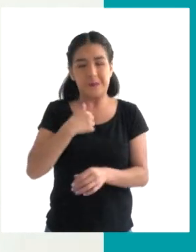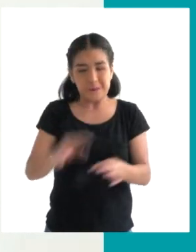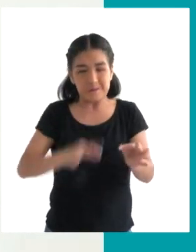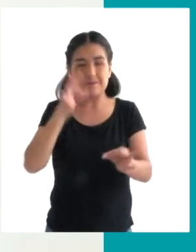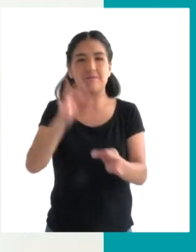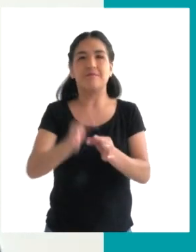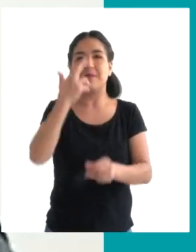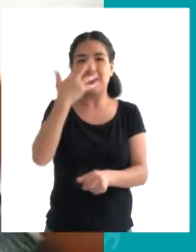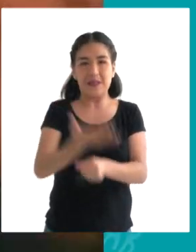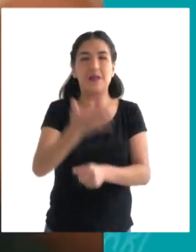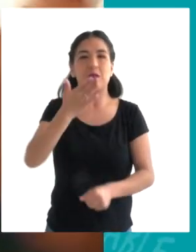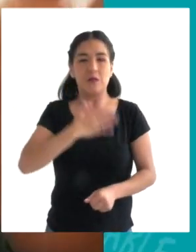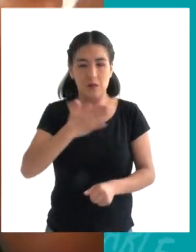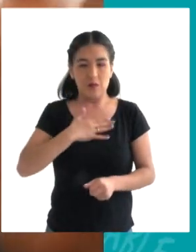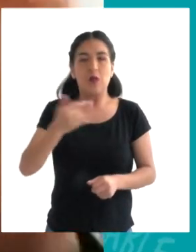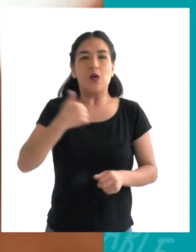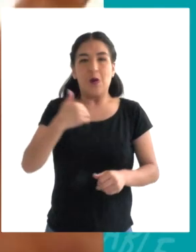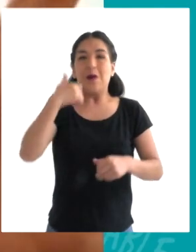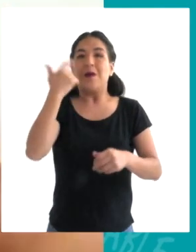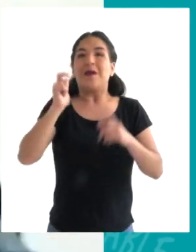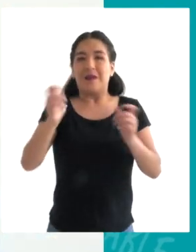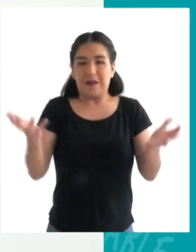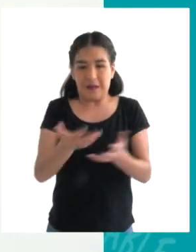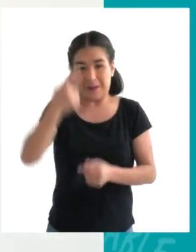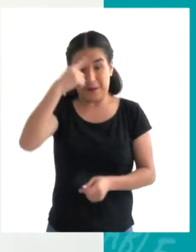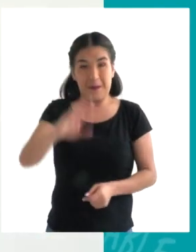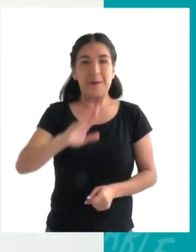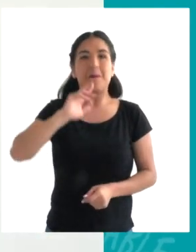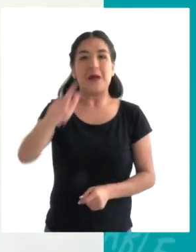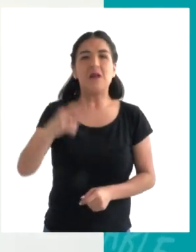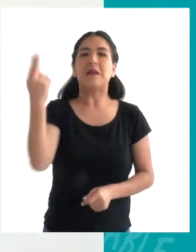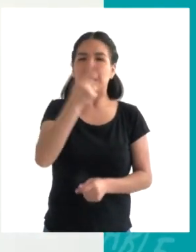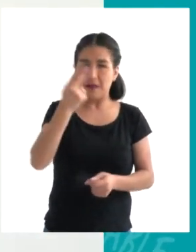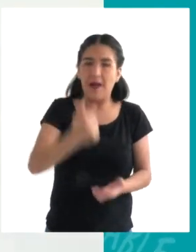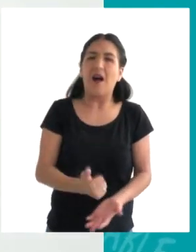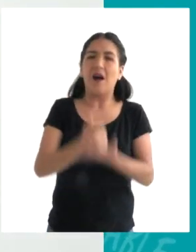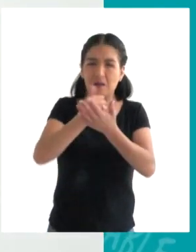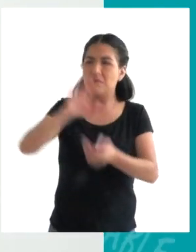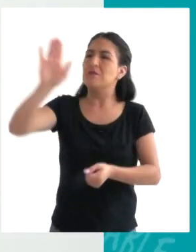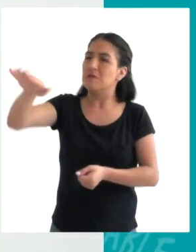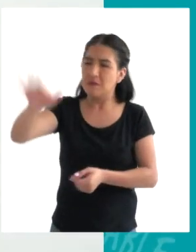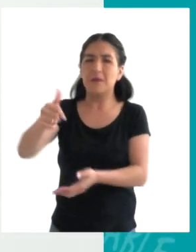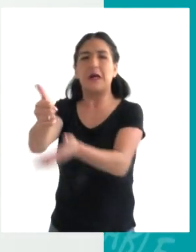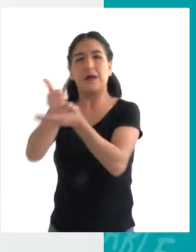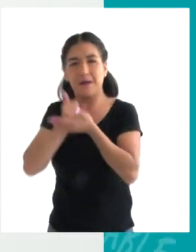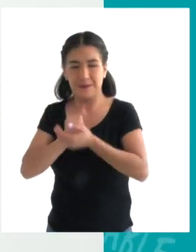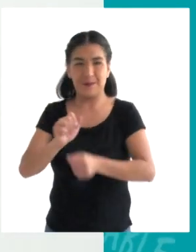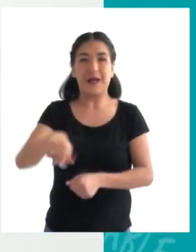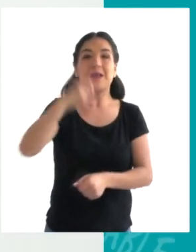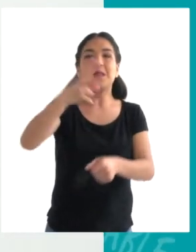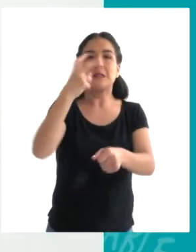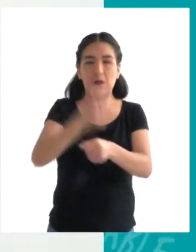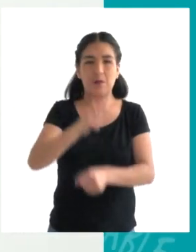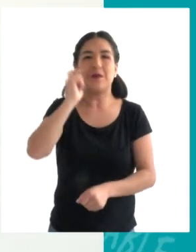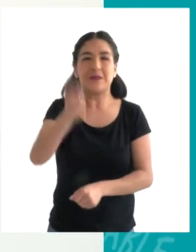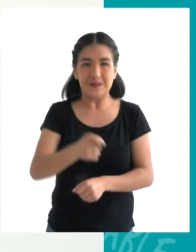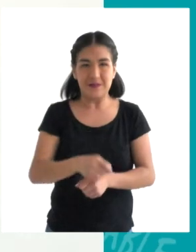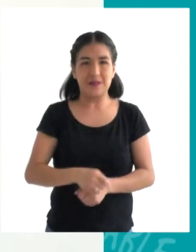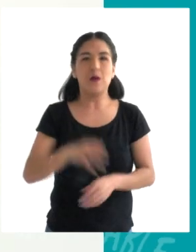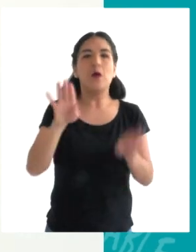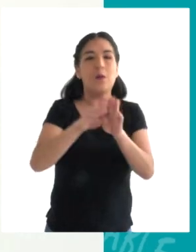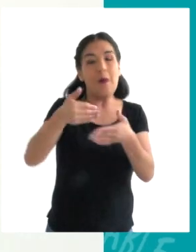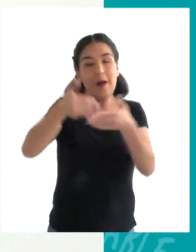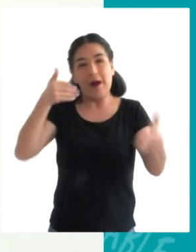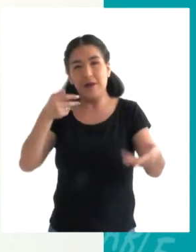responsabilidad de las acciones y que digas, yo quiero hacer esto para mejorar, si necesitas ayuda, pídele, pero la segunda cosa que se necesita es que lo